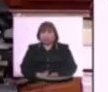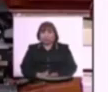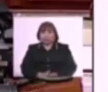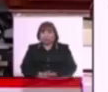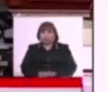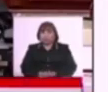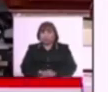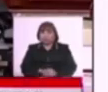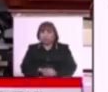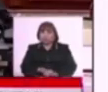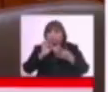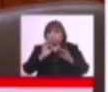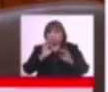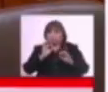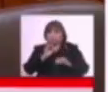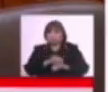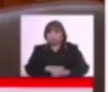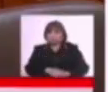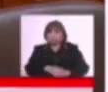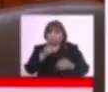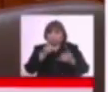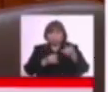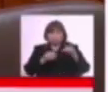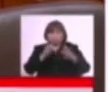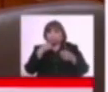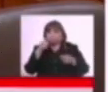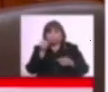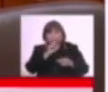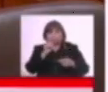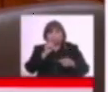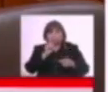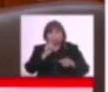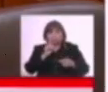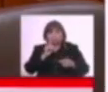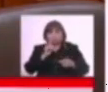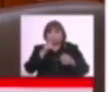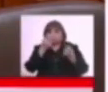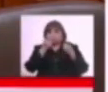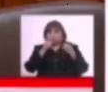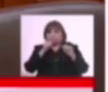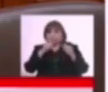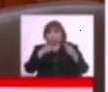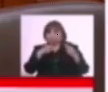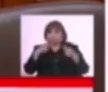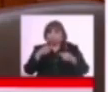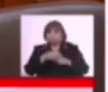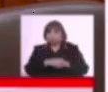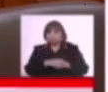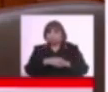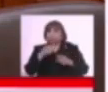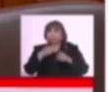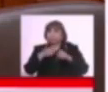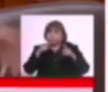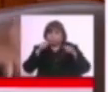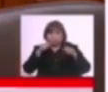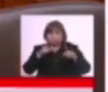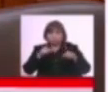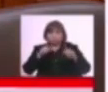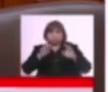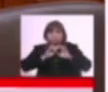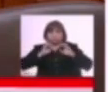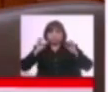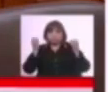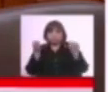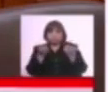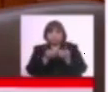Yo realmente veo para todos los televidentes, ¿no? Cuando uno se sienta en el curul, uno